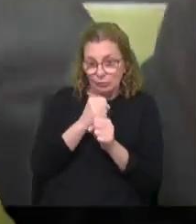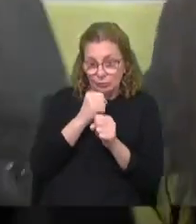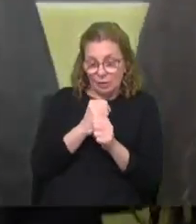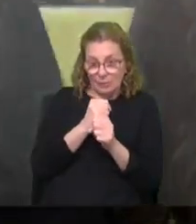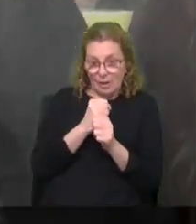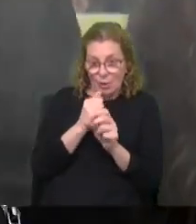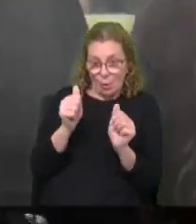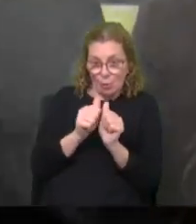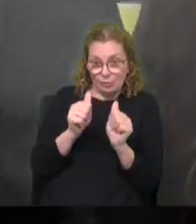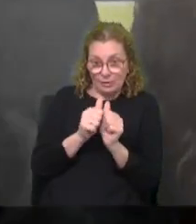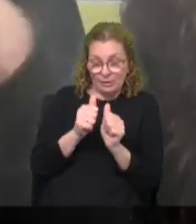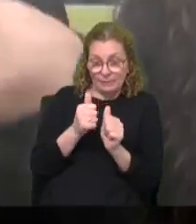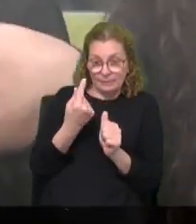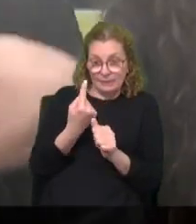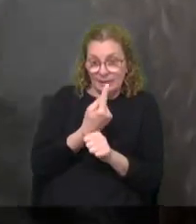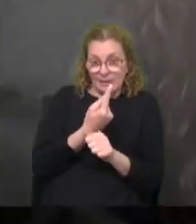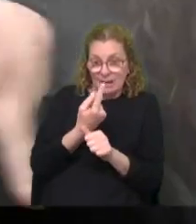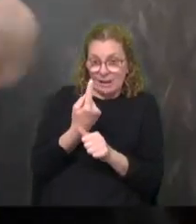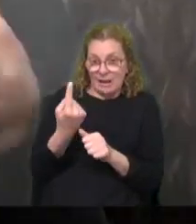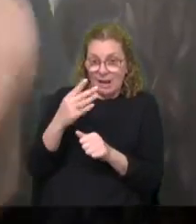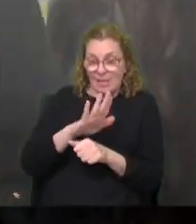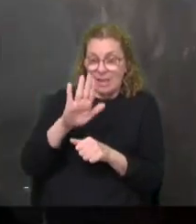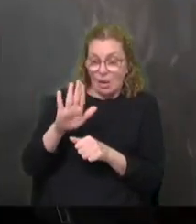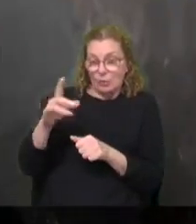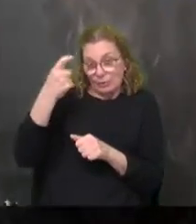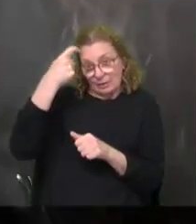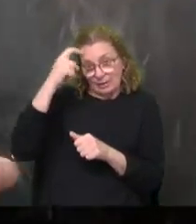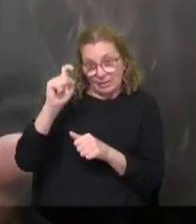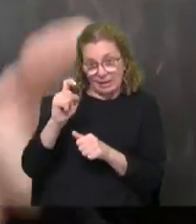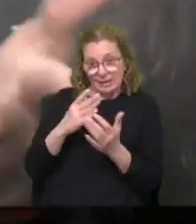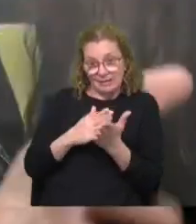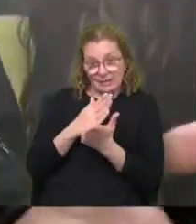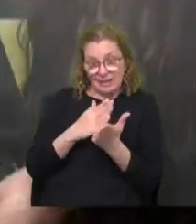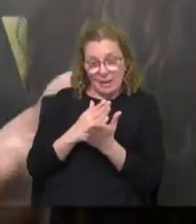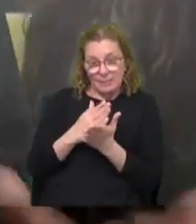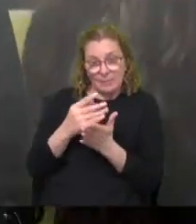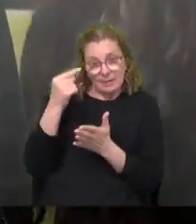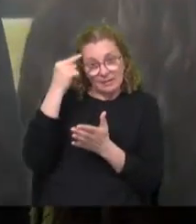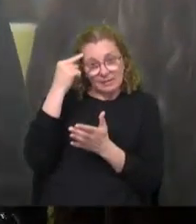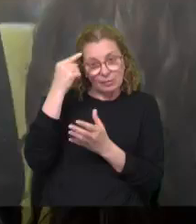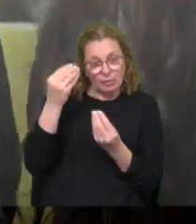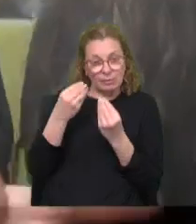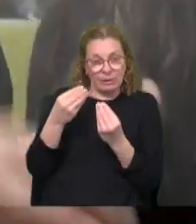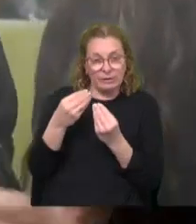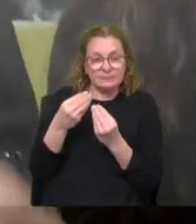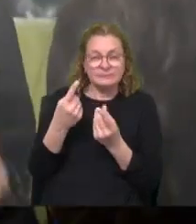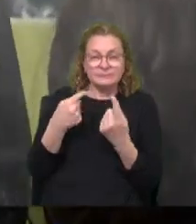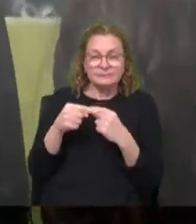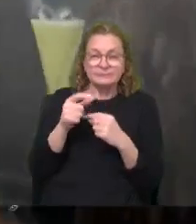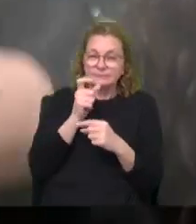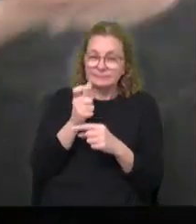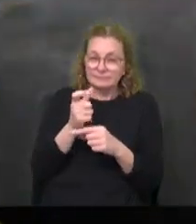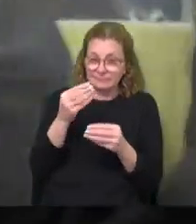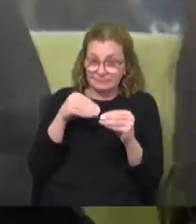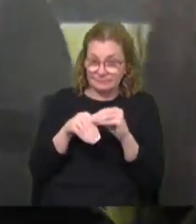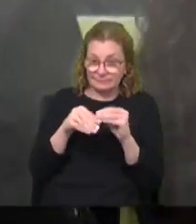sea, cada uno fue tirando como ideas, o sea, siempre tuvimos como esta línea, sabíamos lo que iba a pasar, pero las palabras, el contenido,